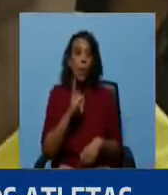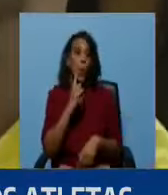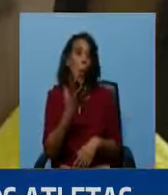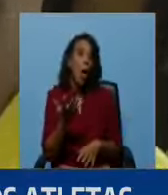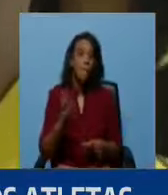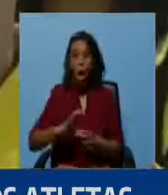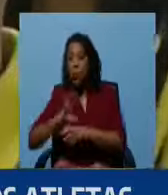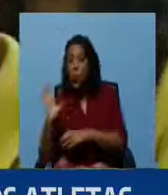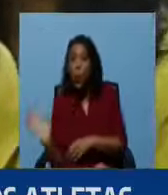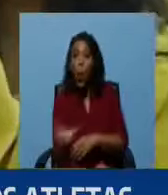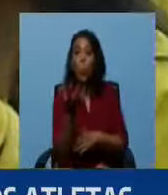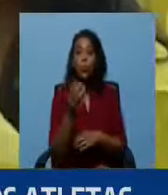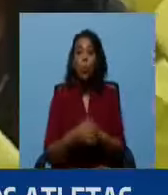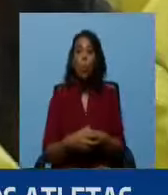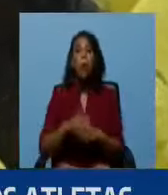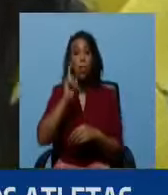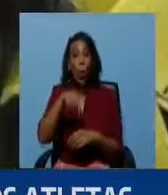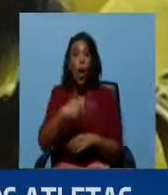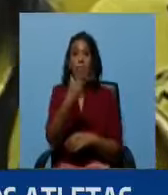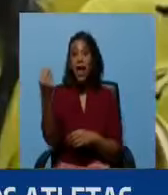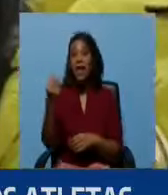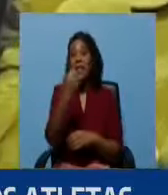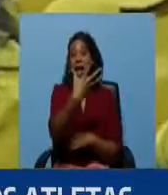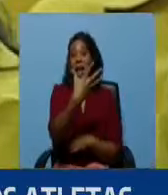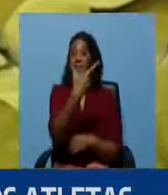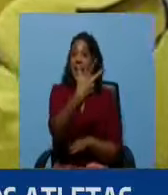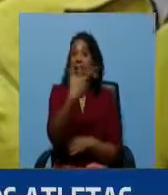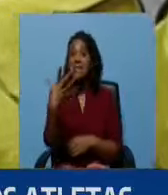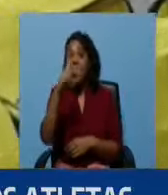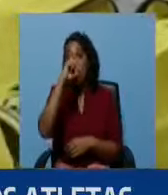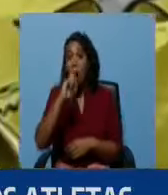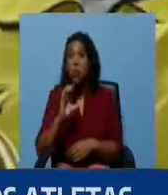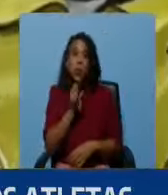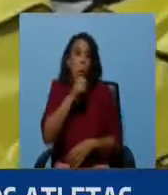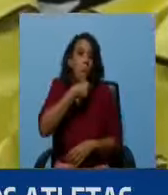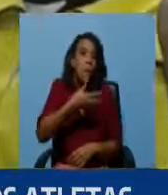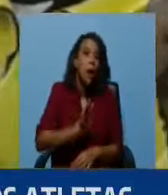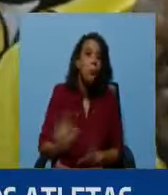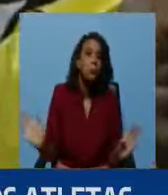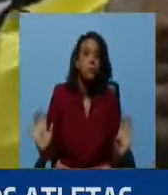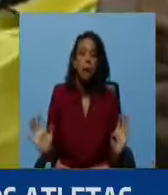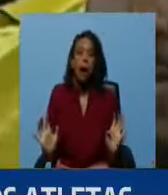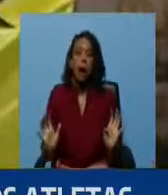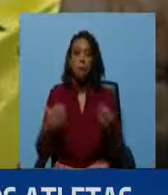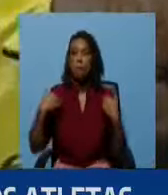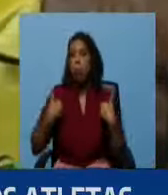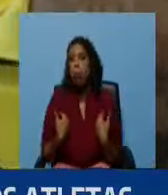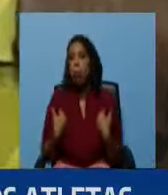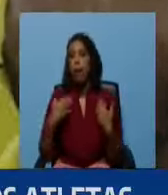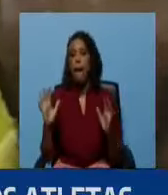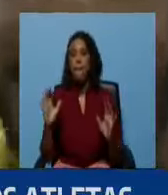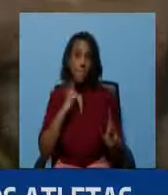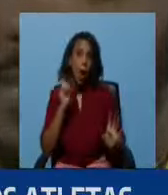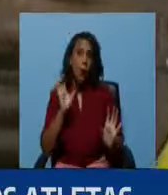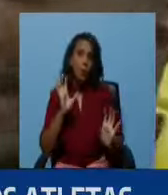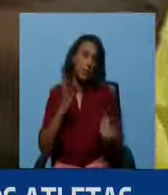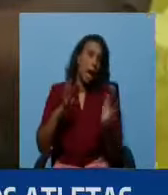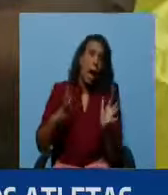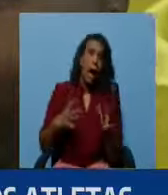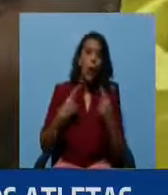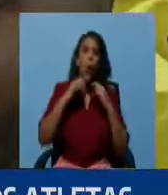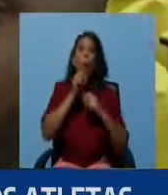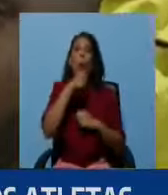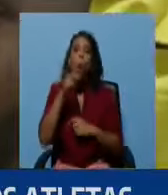En el softball de alta competencia también a los 30, 35 años. Claro, más o menos, pero ya está en casi